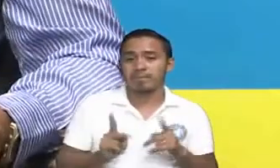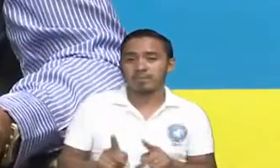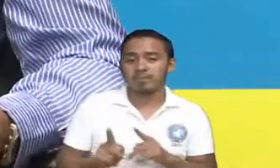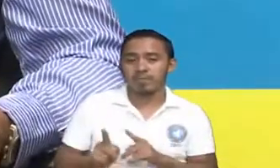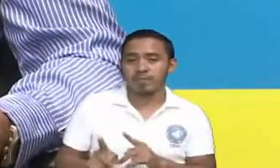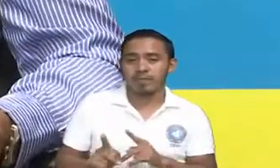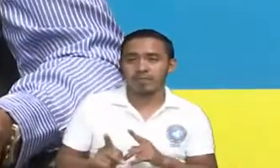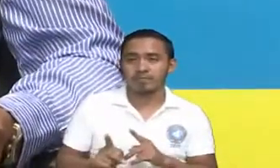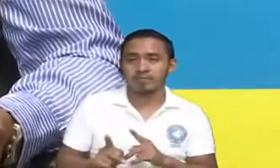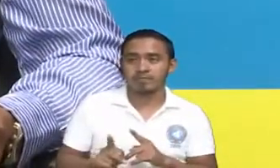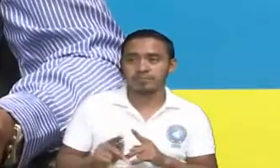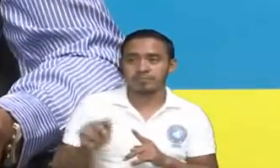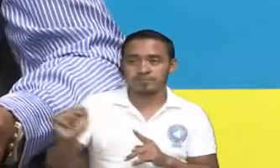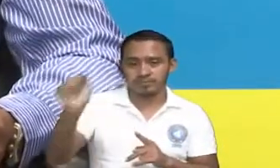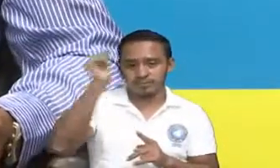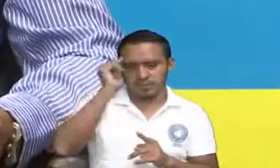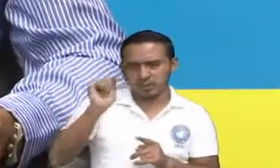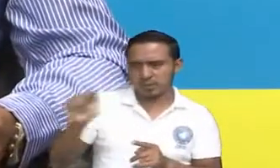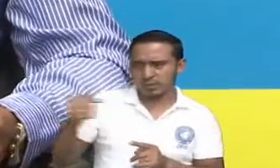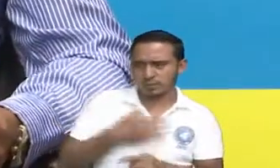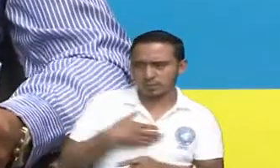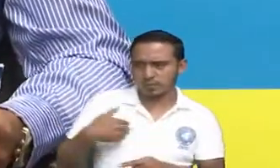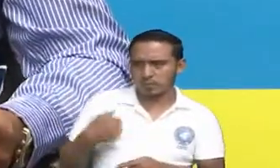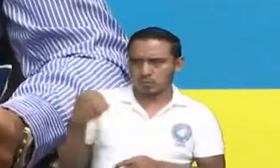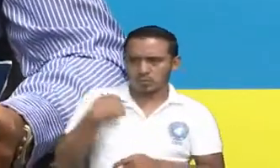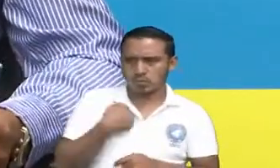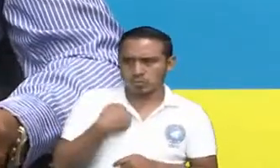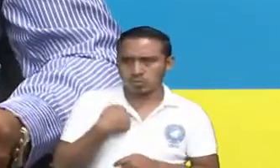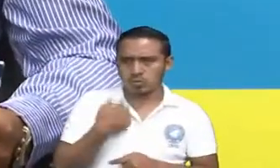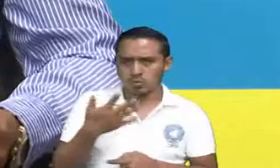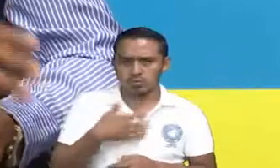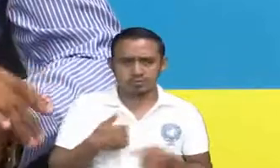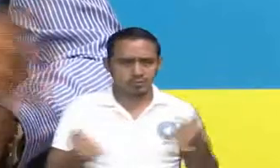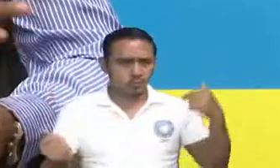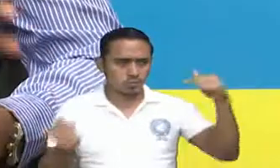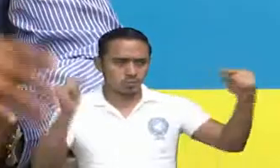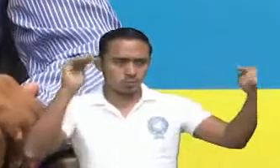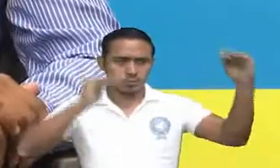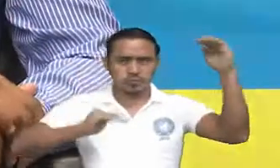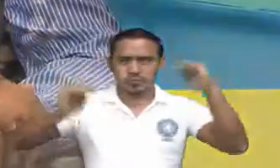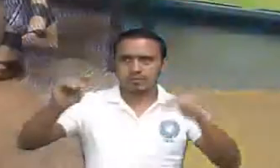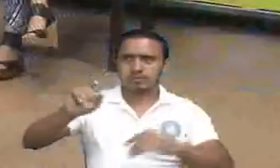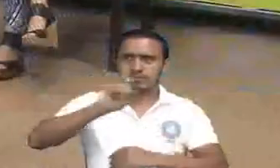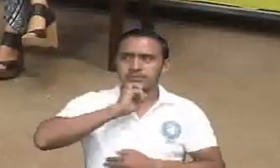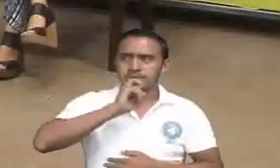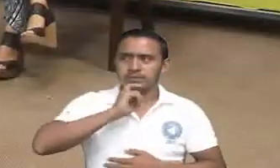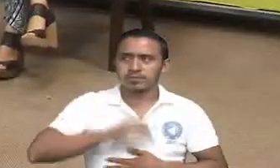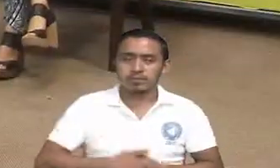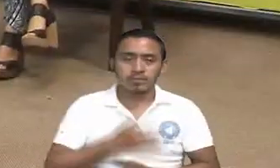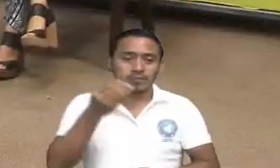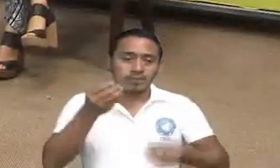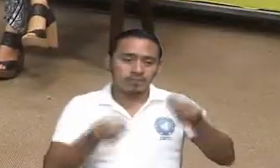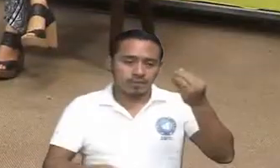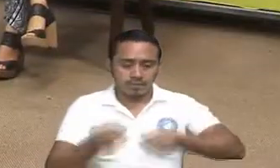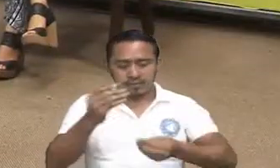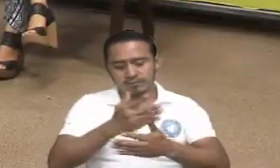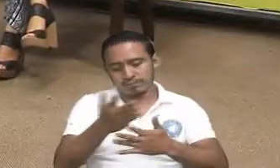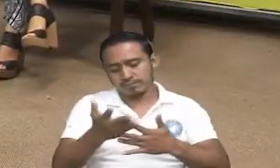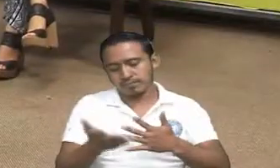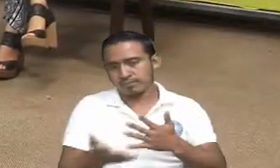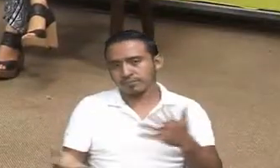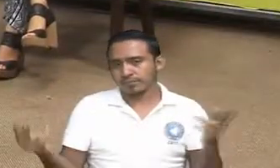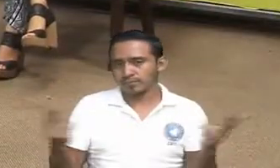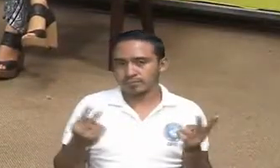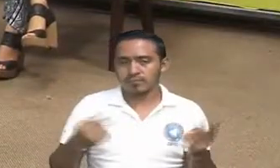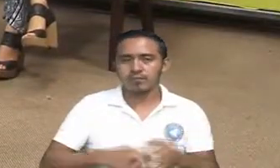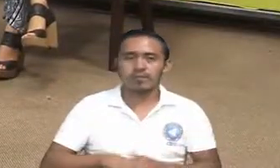que piensa que el otro es mejor que el otro, y entonces ahí vienen los famosos. Por eso te decía que según las etapas que estemos viviendo, a